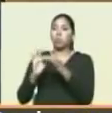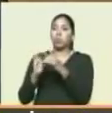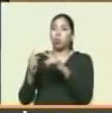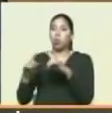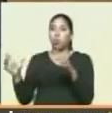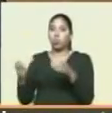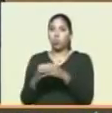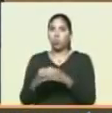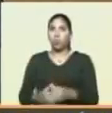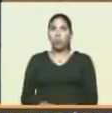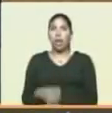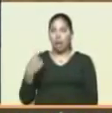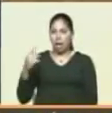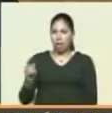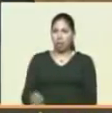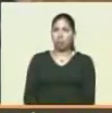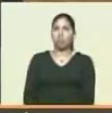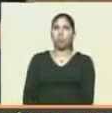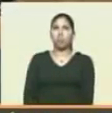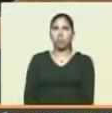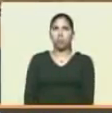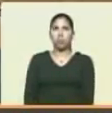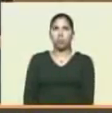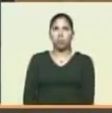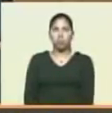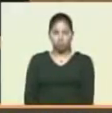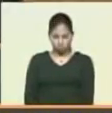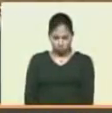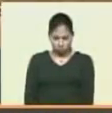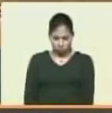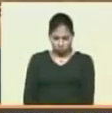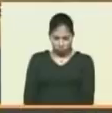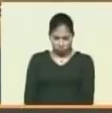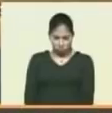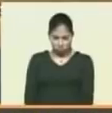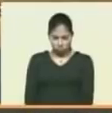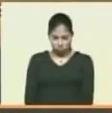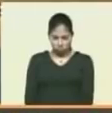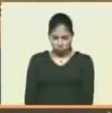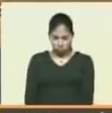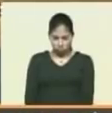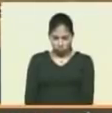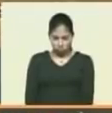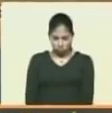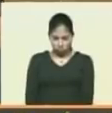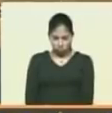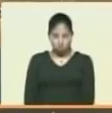seguridad tendrá. El caso de Telares del Orinoco es un ejemplo